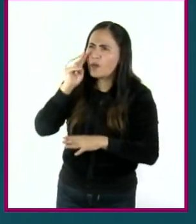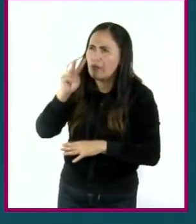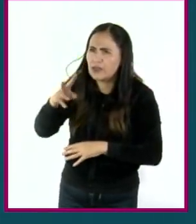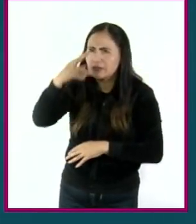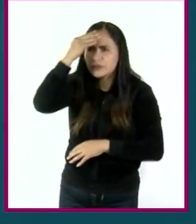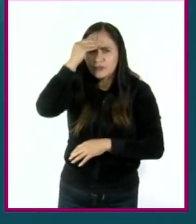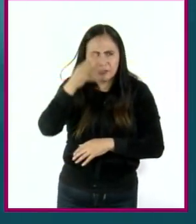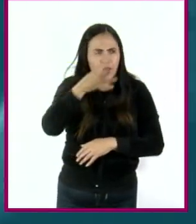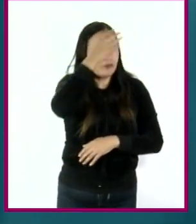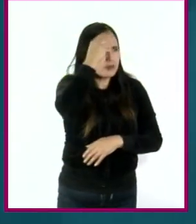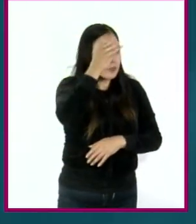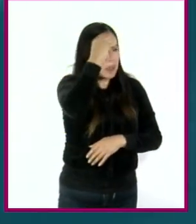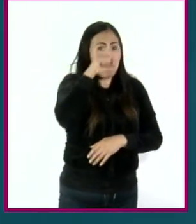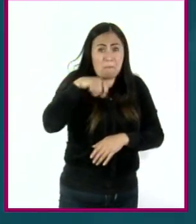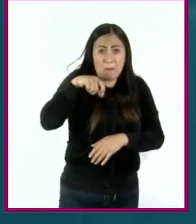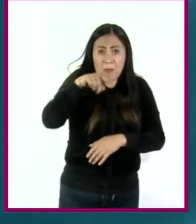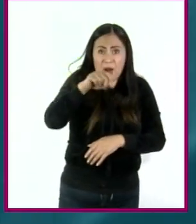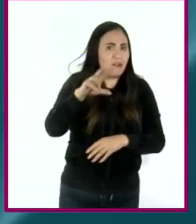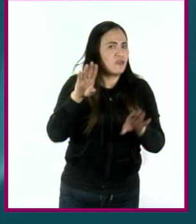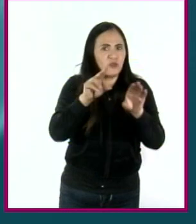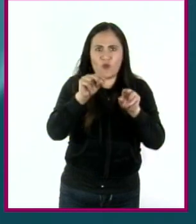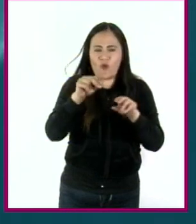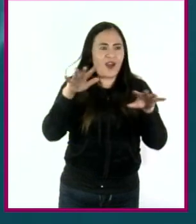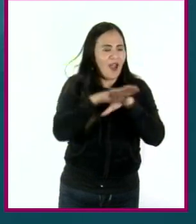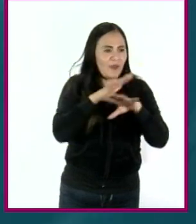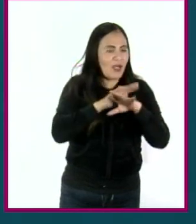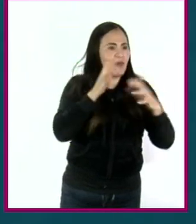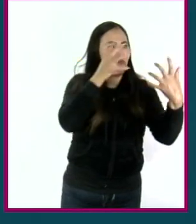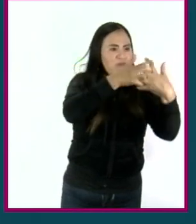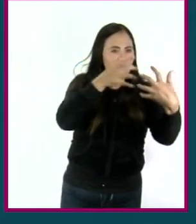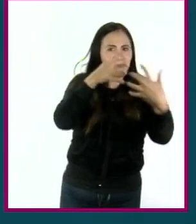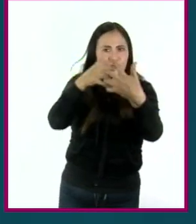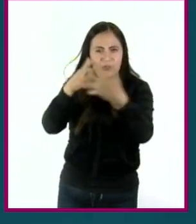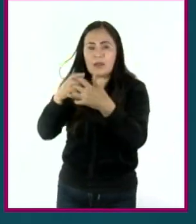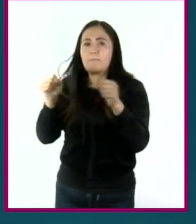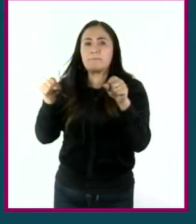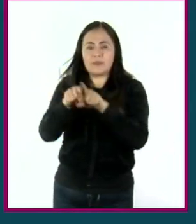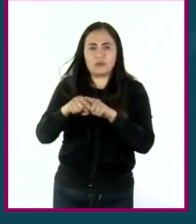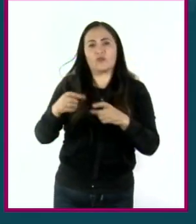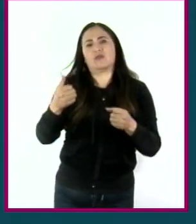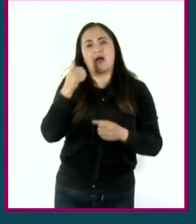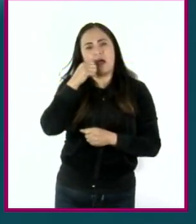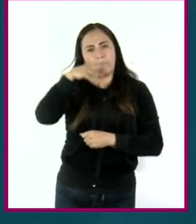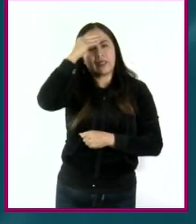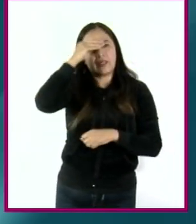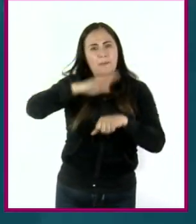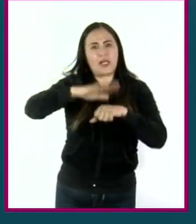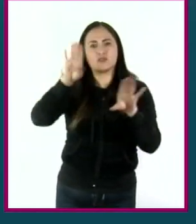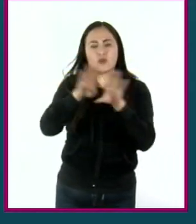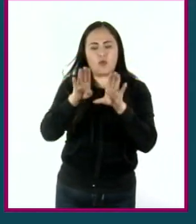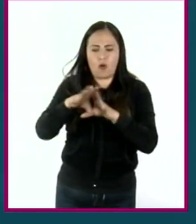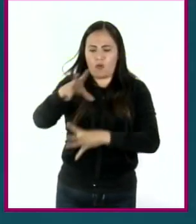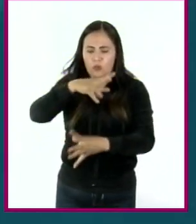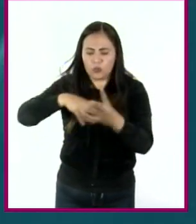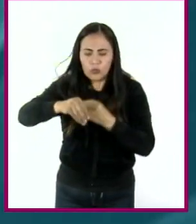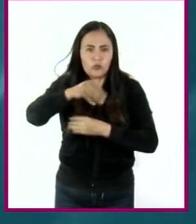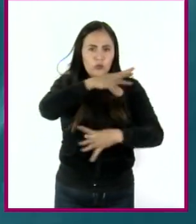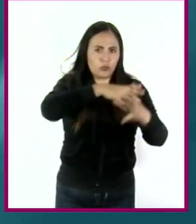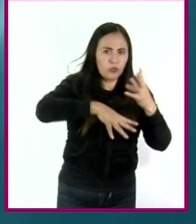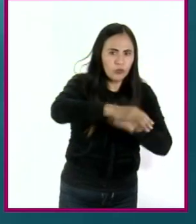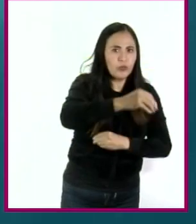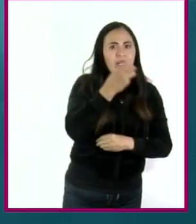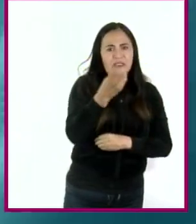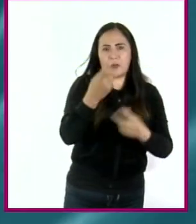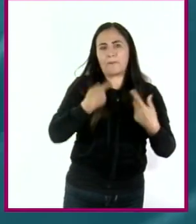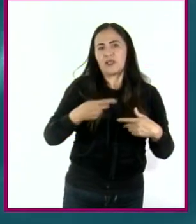lo que aprendemos de ellas. También dice que aprendemos más y mejor en interacción y cooperación, porque el cerebro está diseñado para vivir y convivir